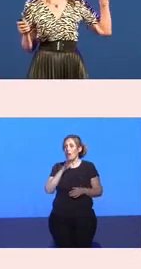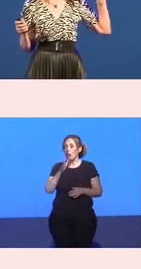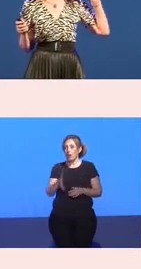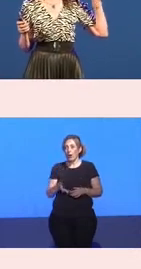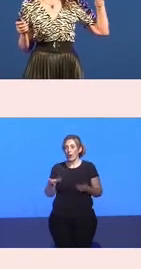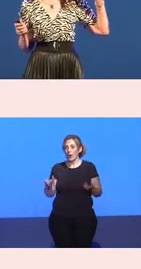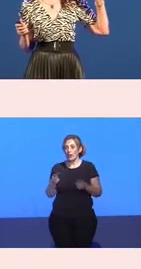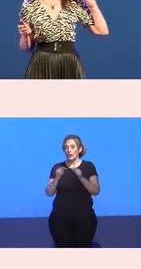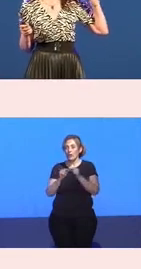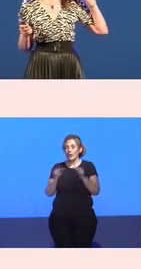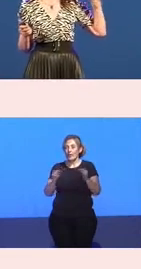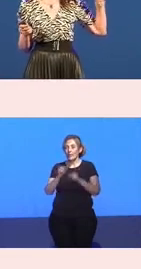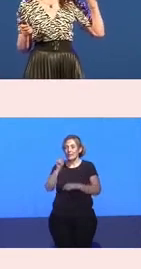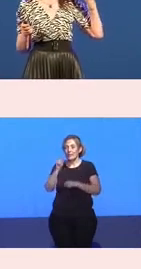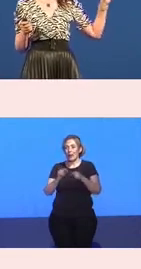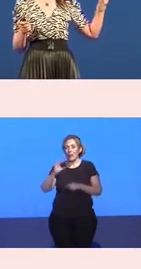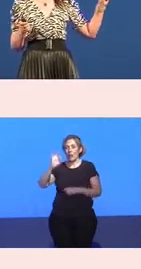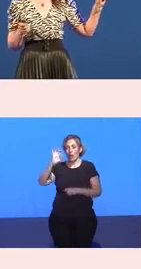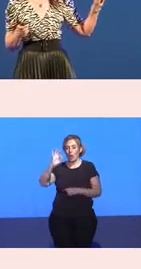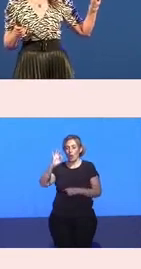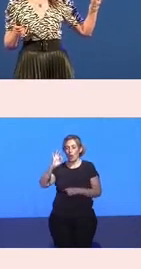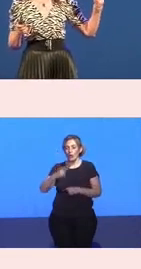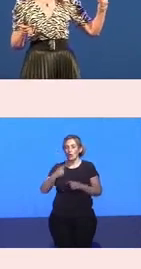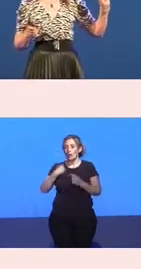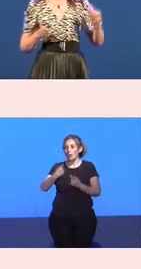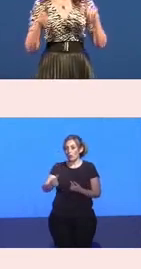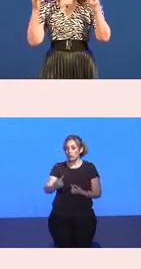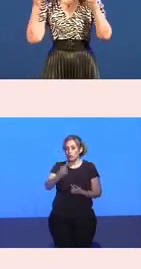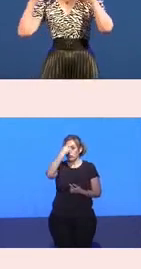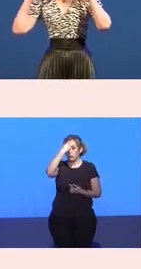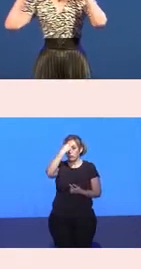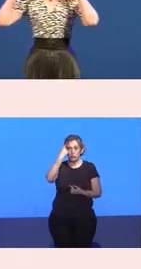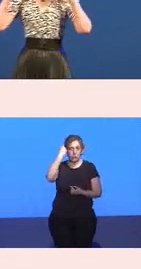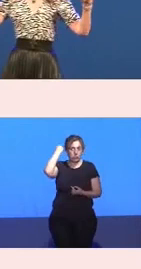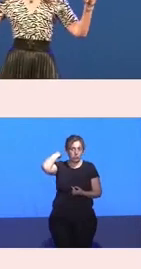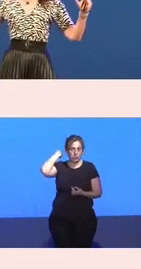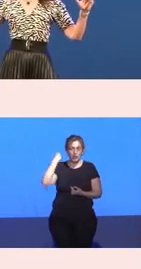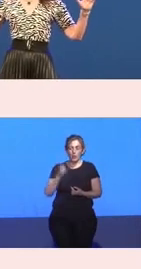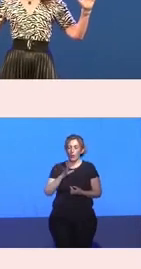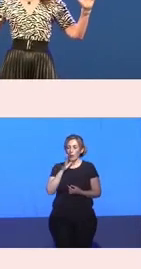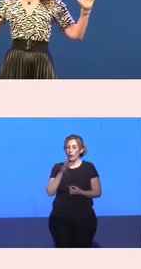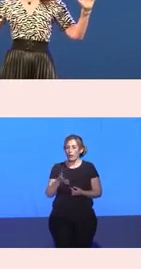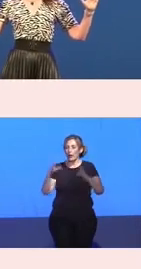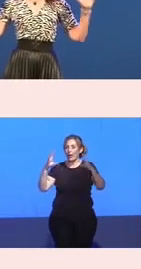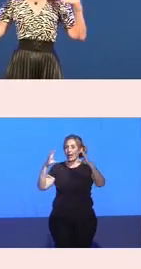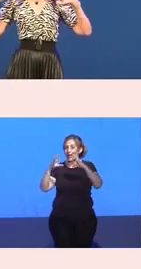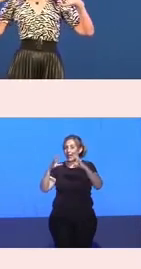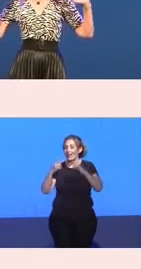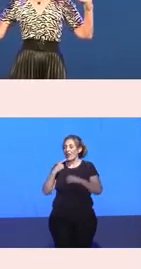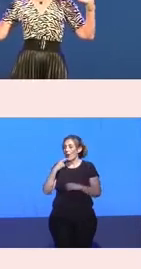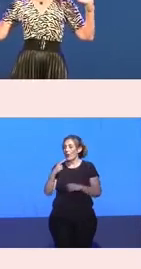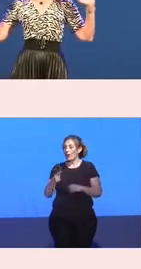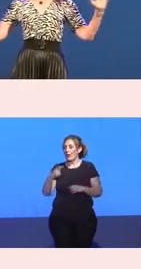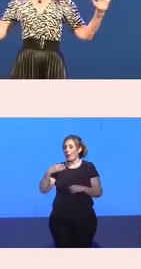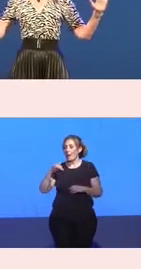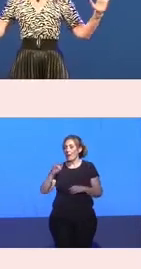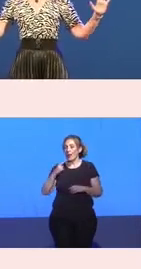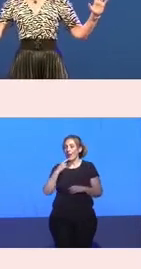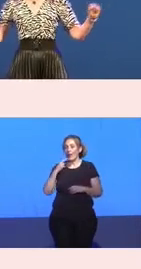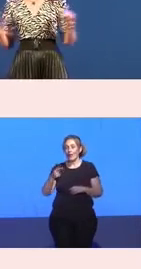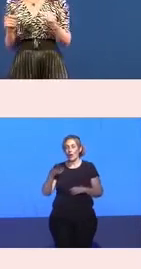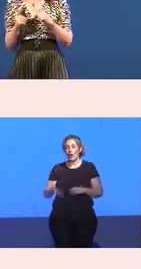cosas por el tamaño que tiene el orificio de entrada y salida de la munición pero Es que este cráneo le dijo a bill algo todavía